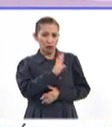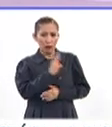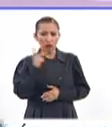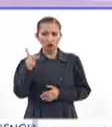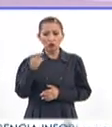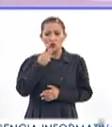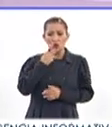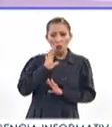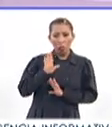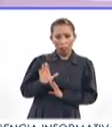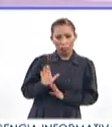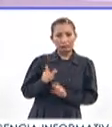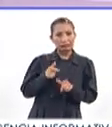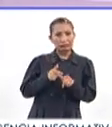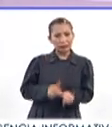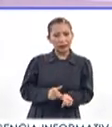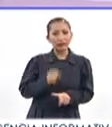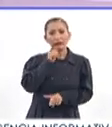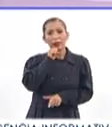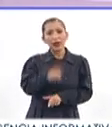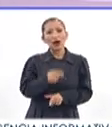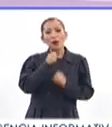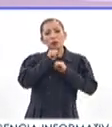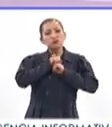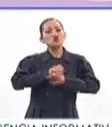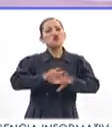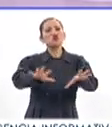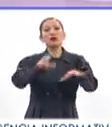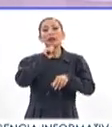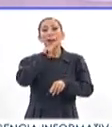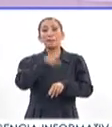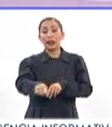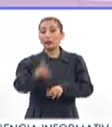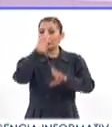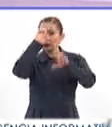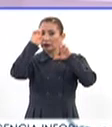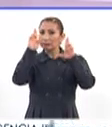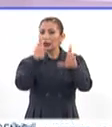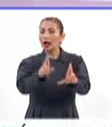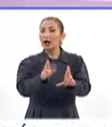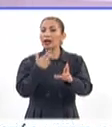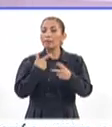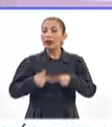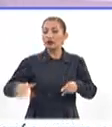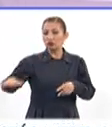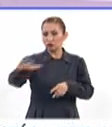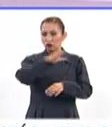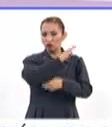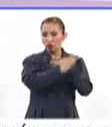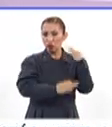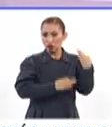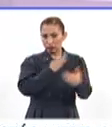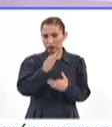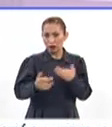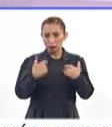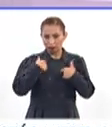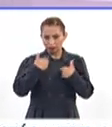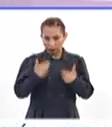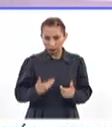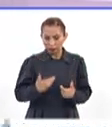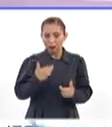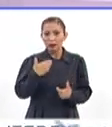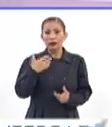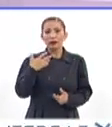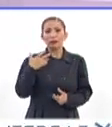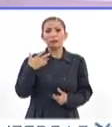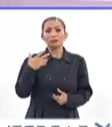su conservación y por supuesto en la difusión, sino también en el respeto, y que las personas como un servidor que